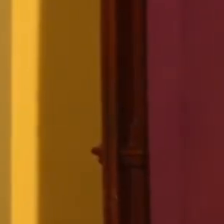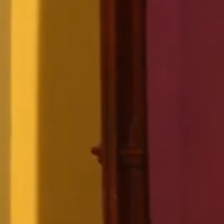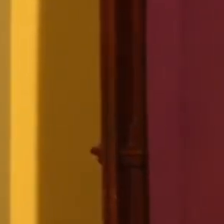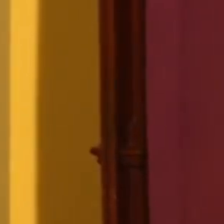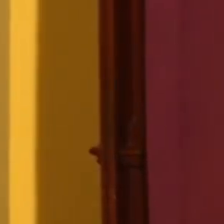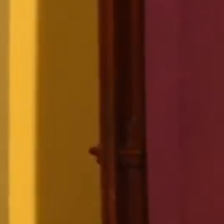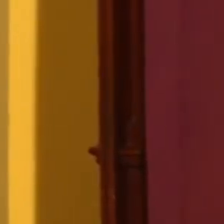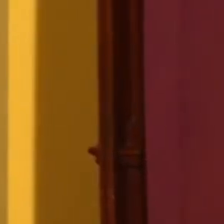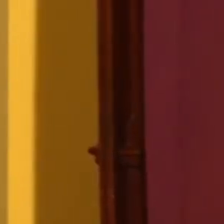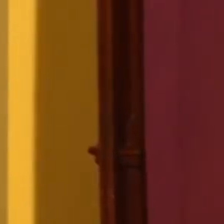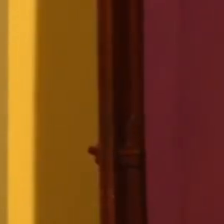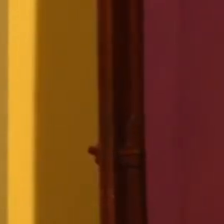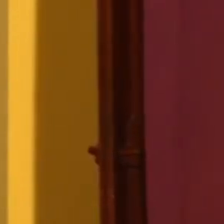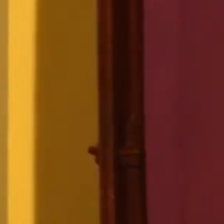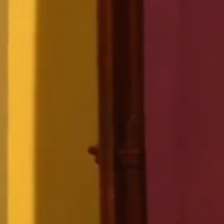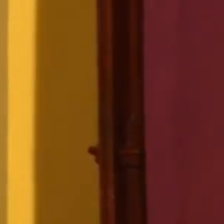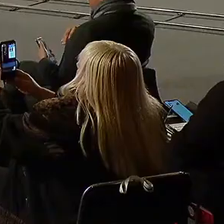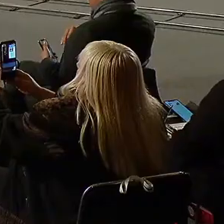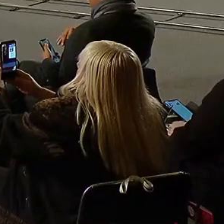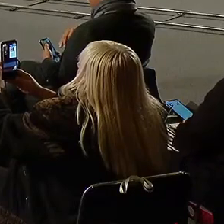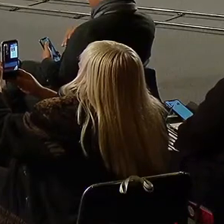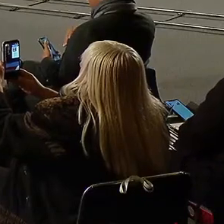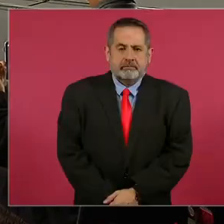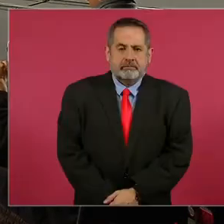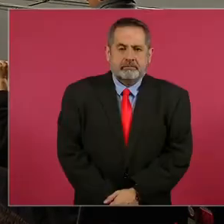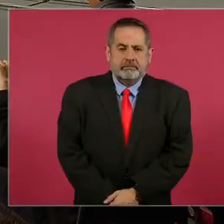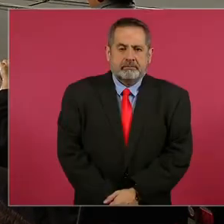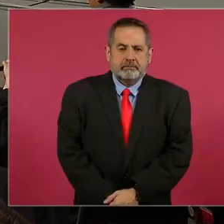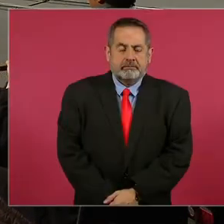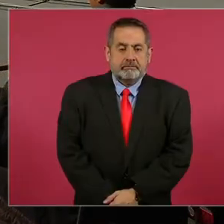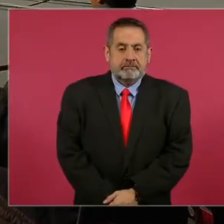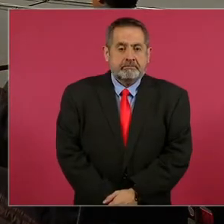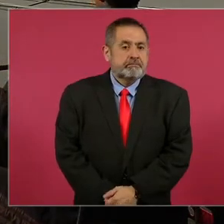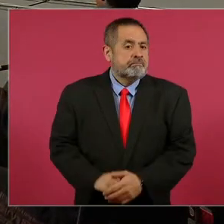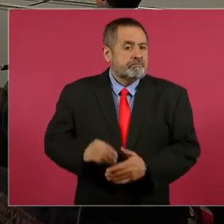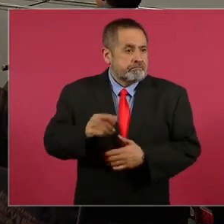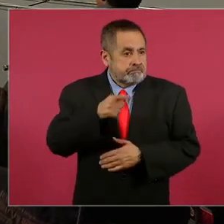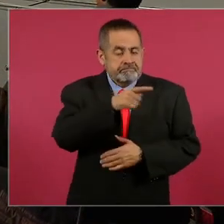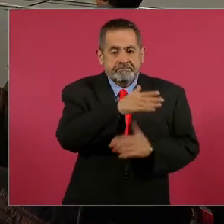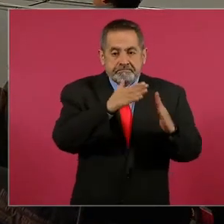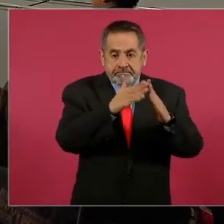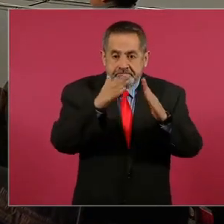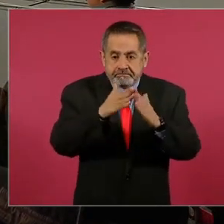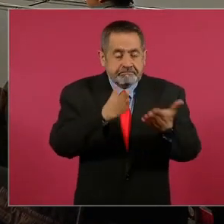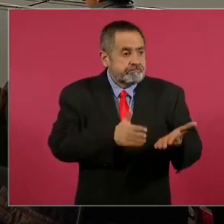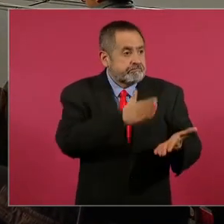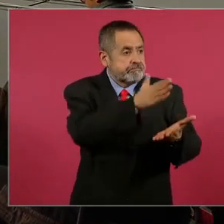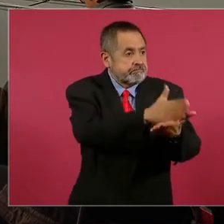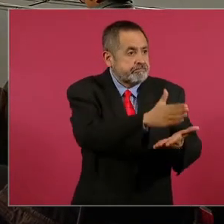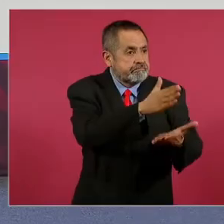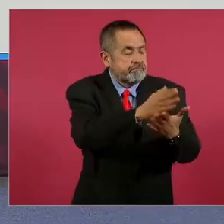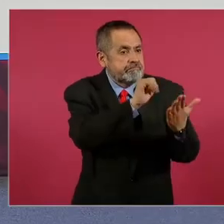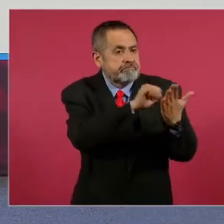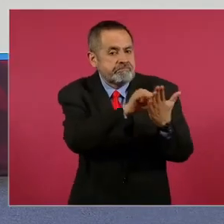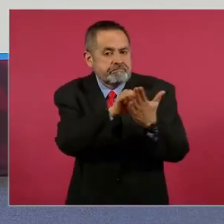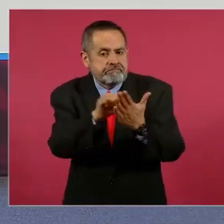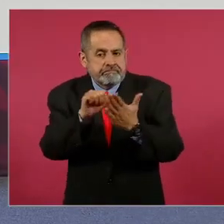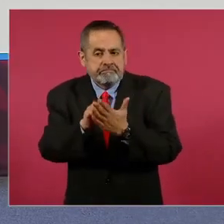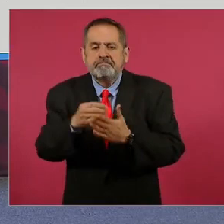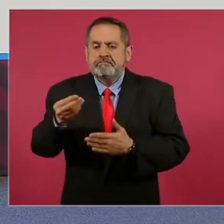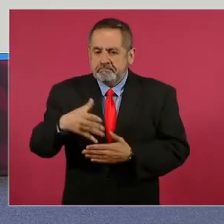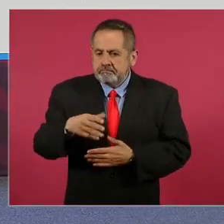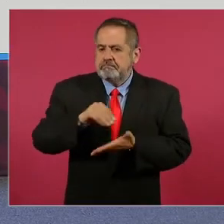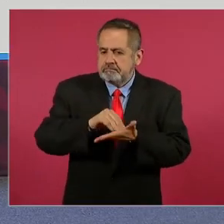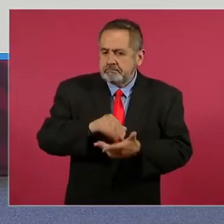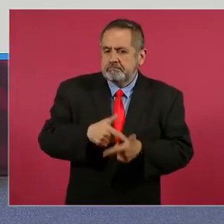se haya pasado ya una, dos, tres veces, vamos a continuar con este esfuerzo. Vamos a continuar también con